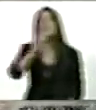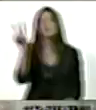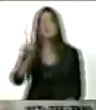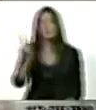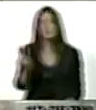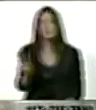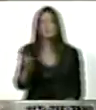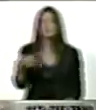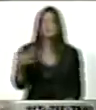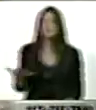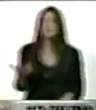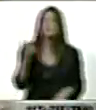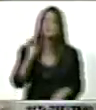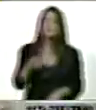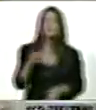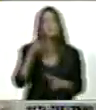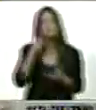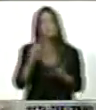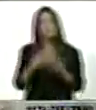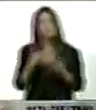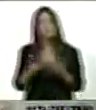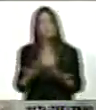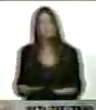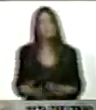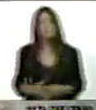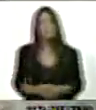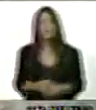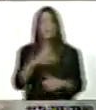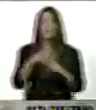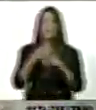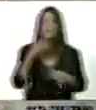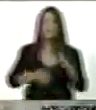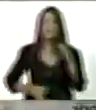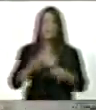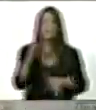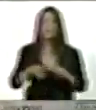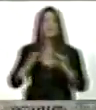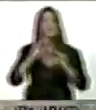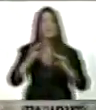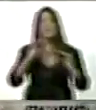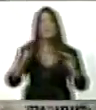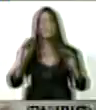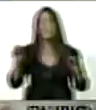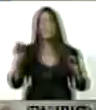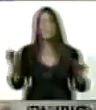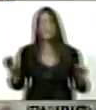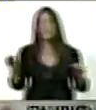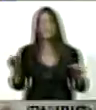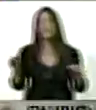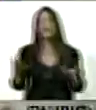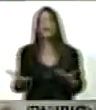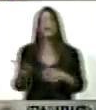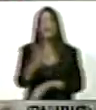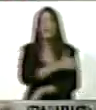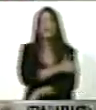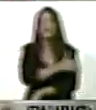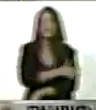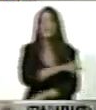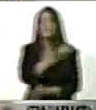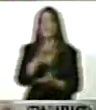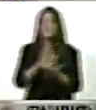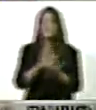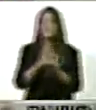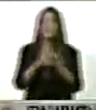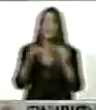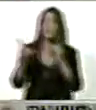y póngase a derecho, y además el tribunal convoca, invoca que la oposición participe en la mesa de